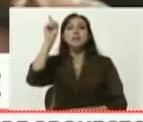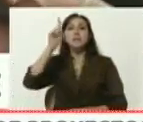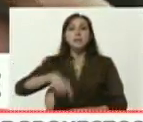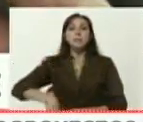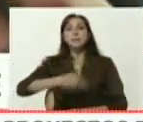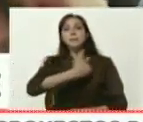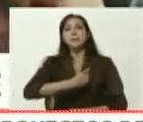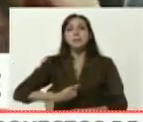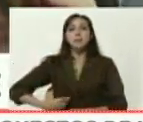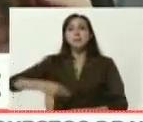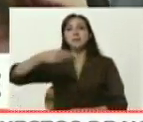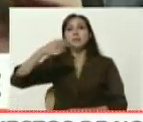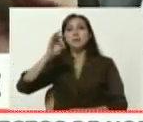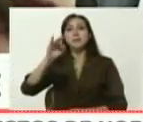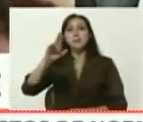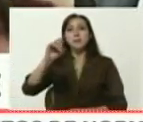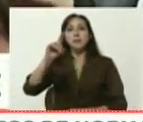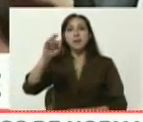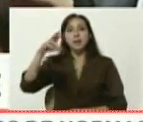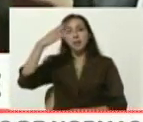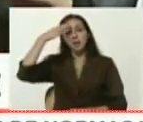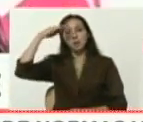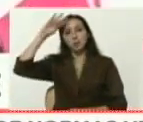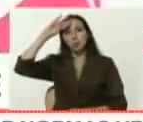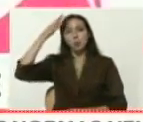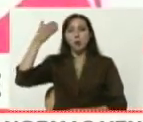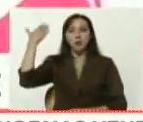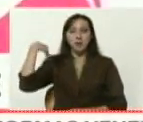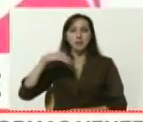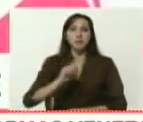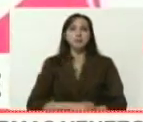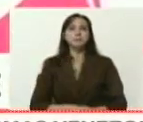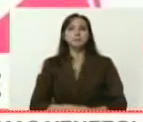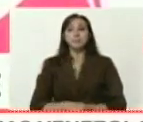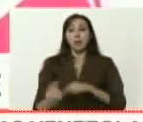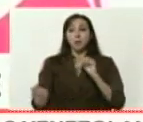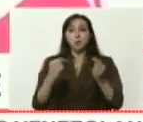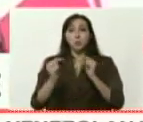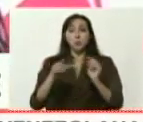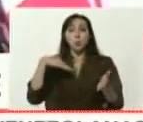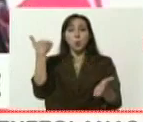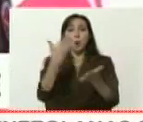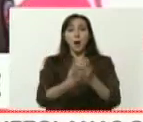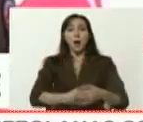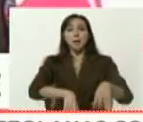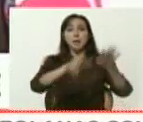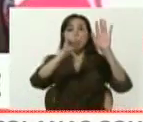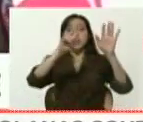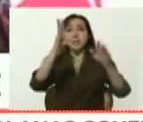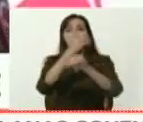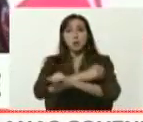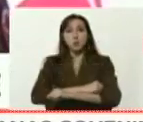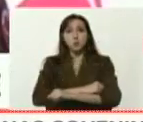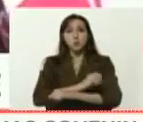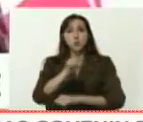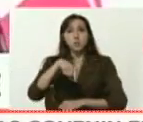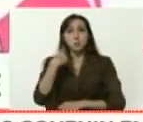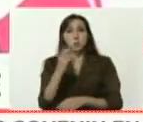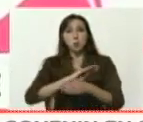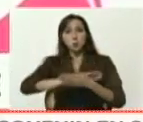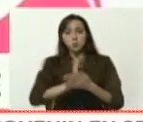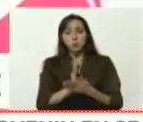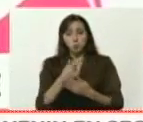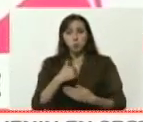Allí discutían desde las 7 de la noche y amanecieron allí discutiendo. Yo fui